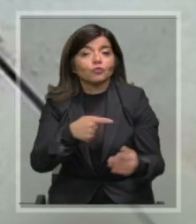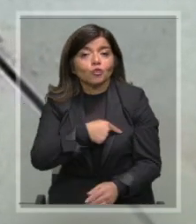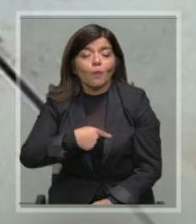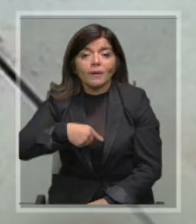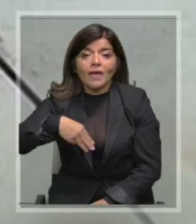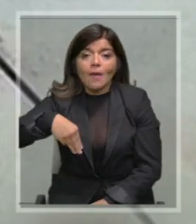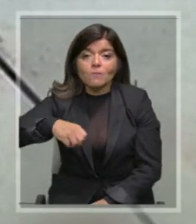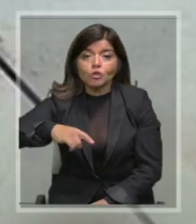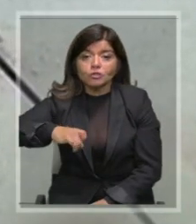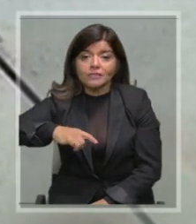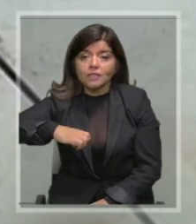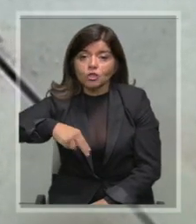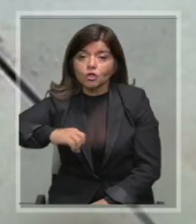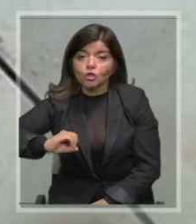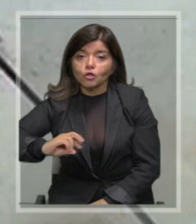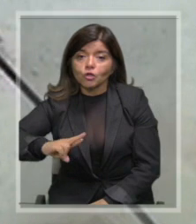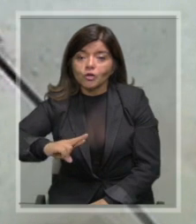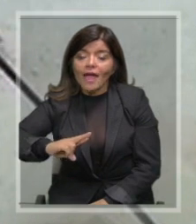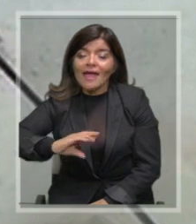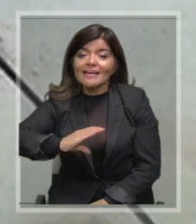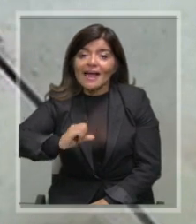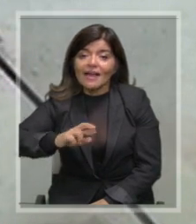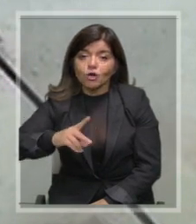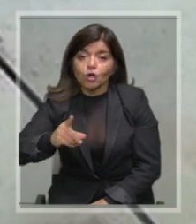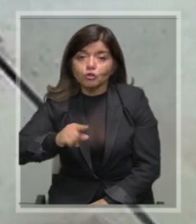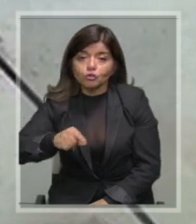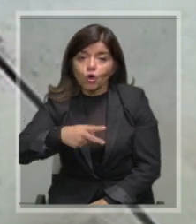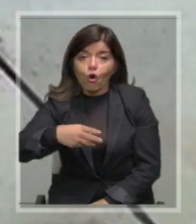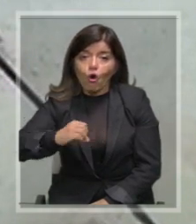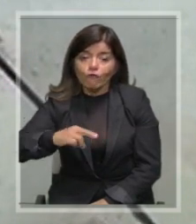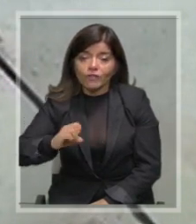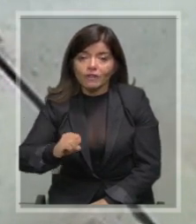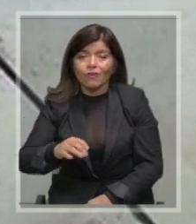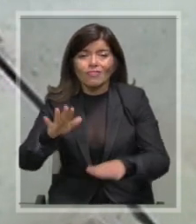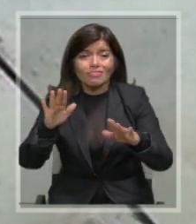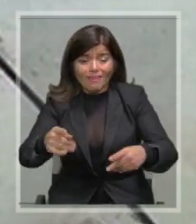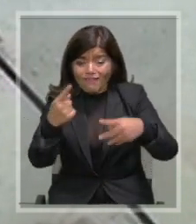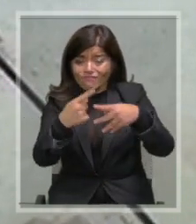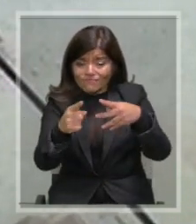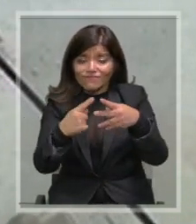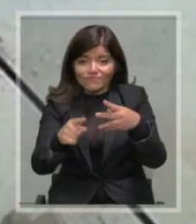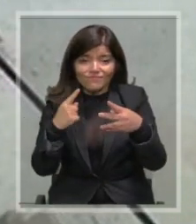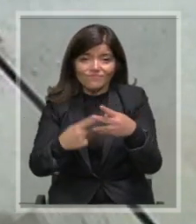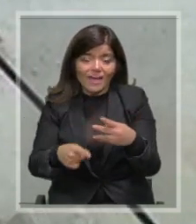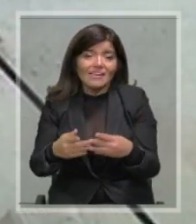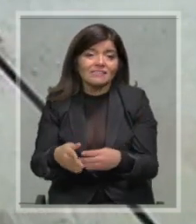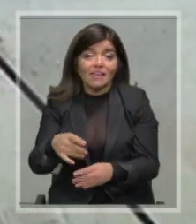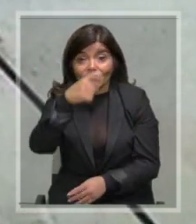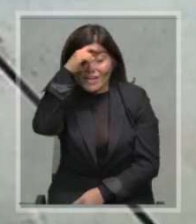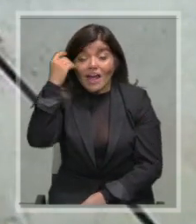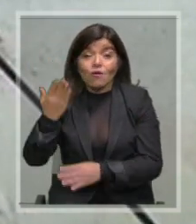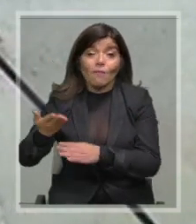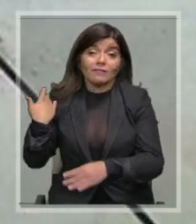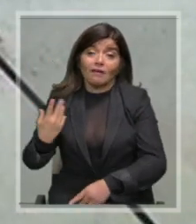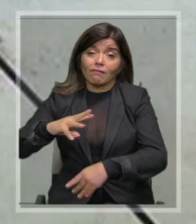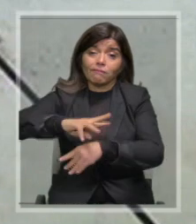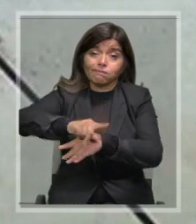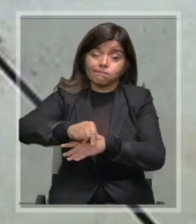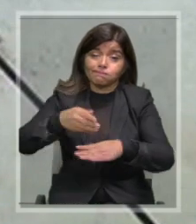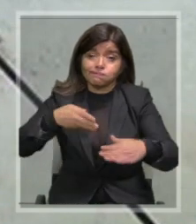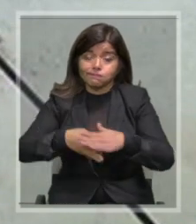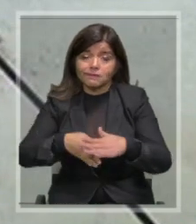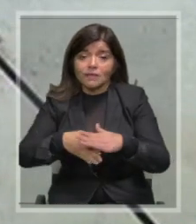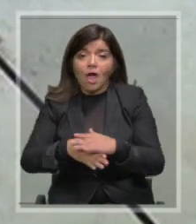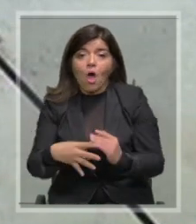Monseñor Carlos Oviedo, quien al menos 10 ocasiones fue víctima de la delincuencia durante el verano pasado, dejando al menos